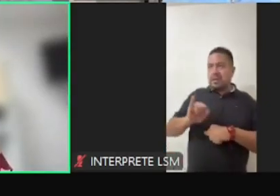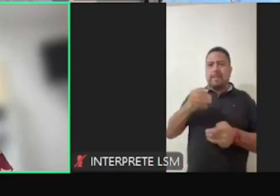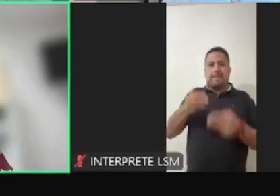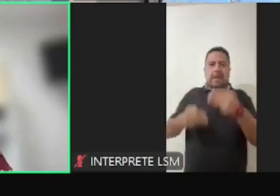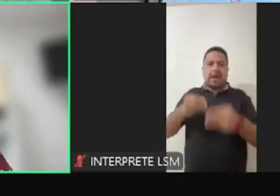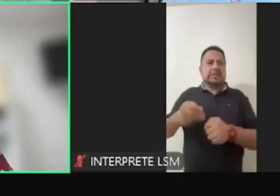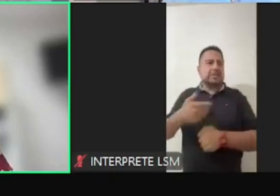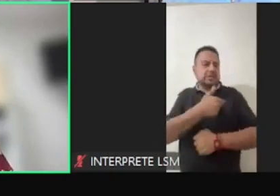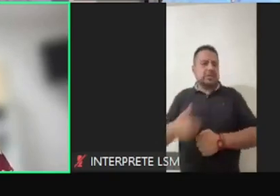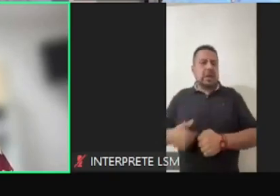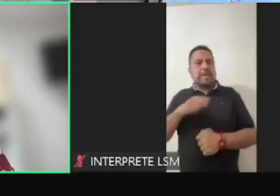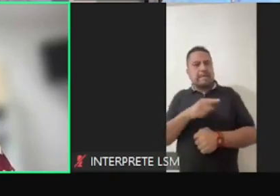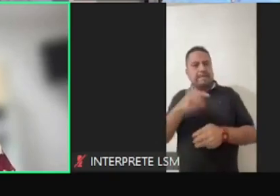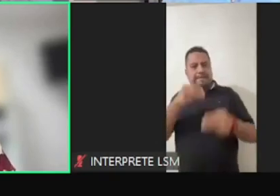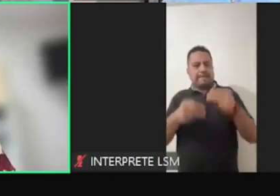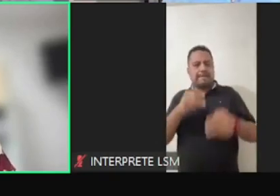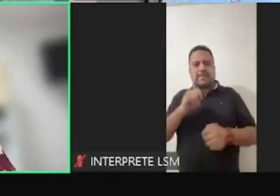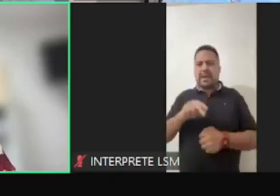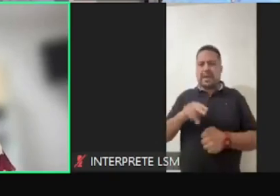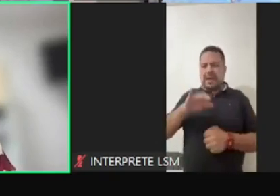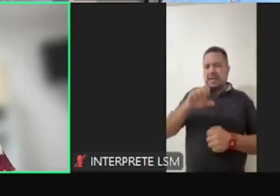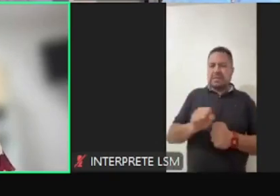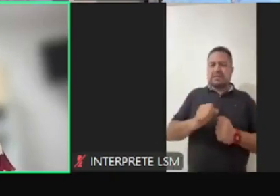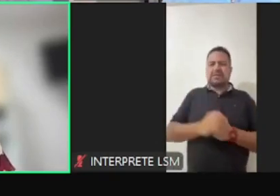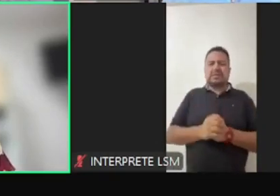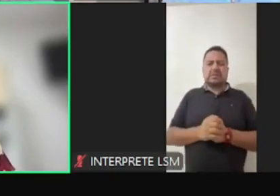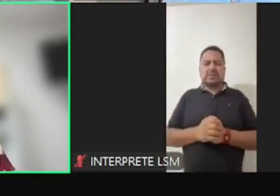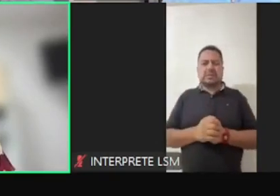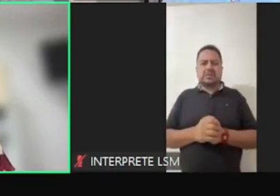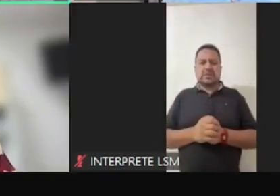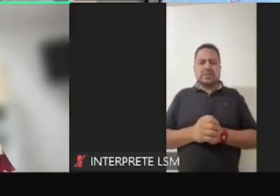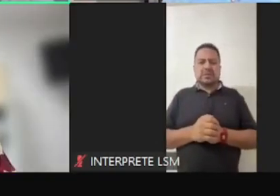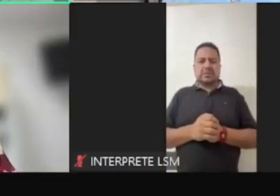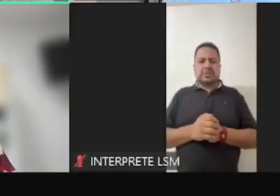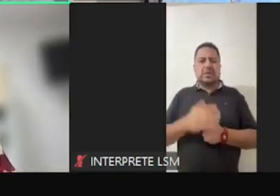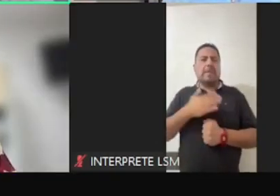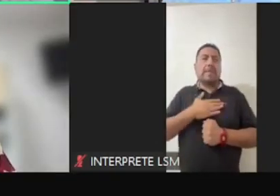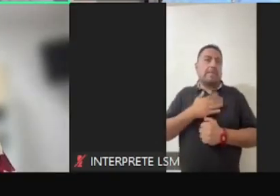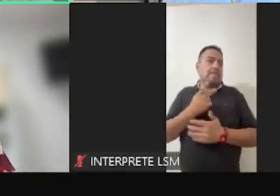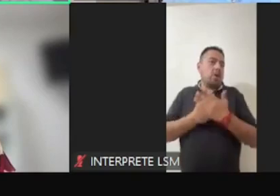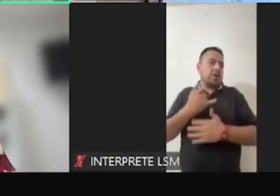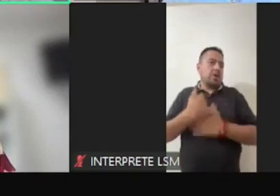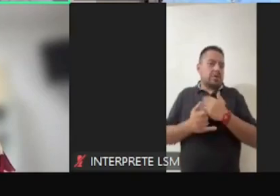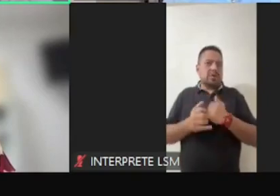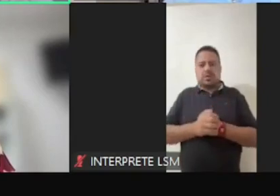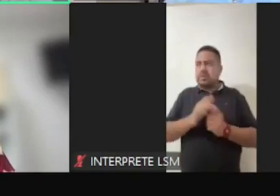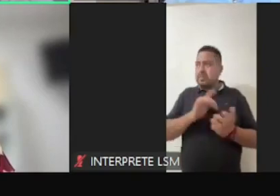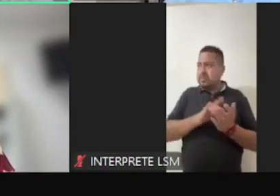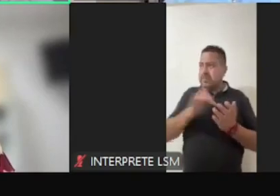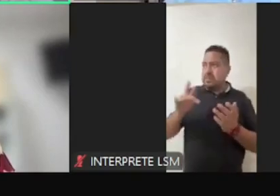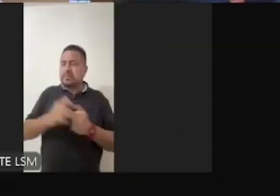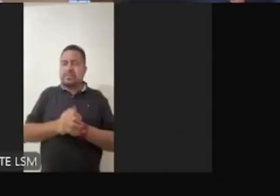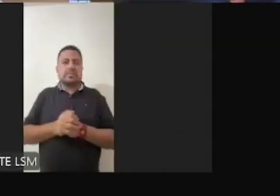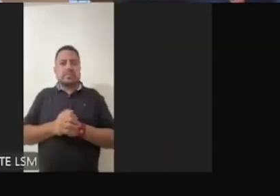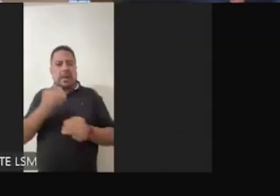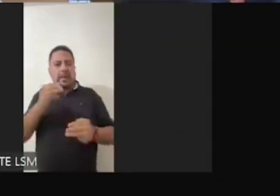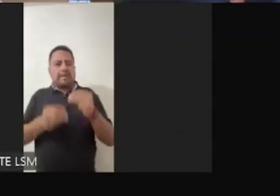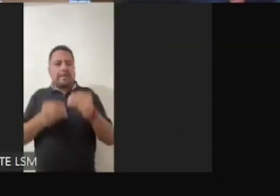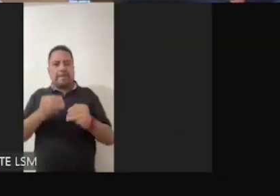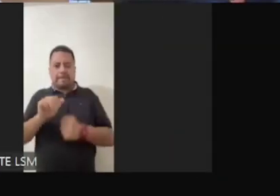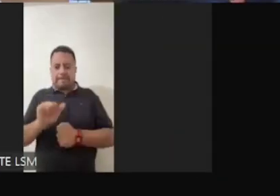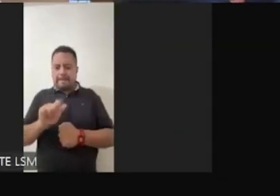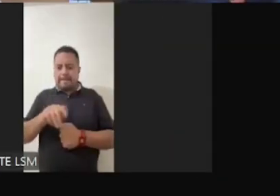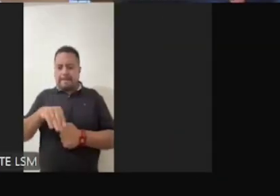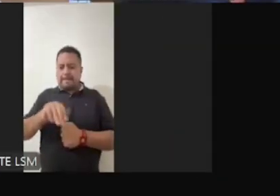presidenta magistrado ponente José Inés Salgado es mi proyecto Gracias magistrado magistrada